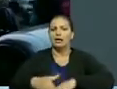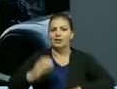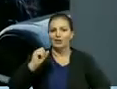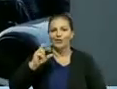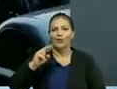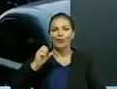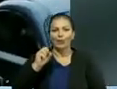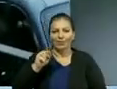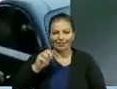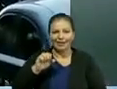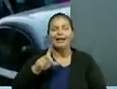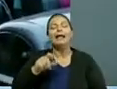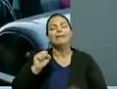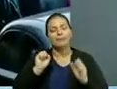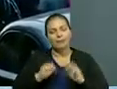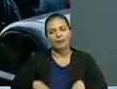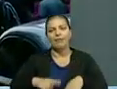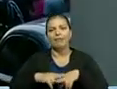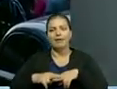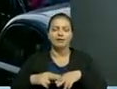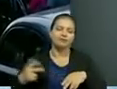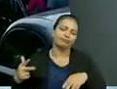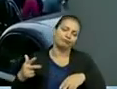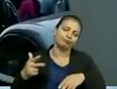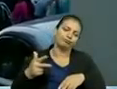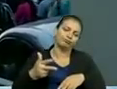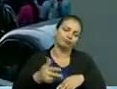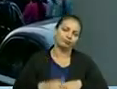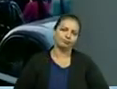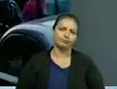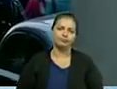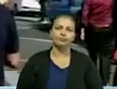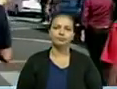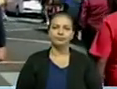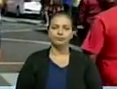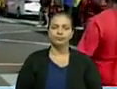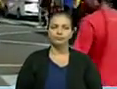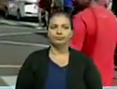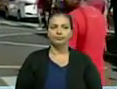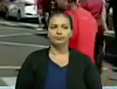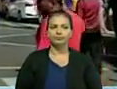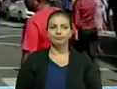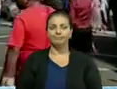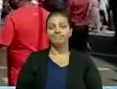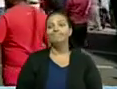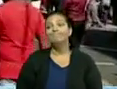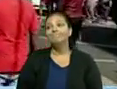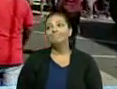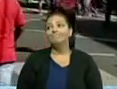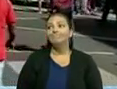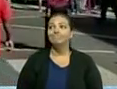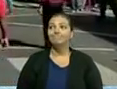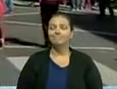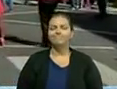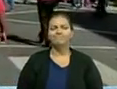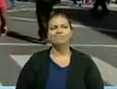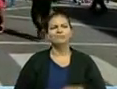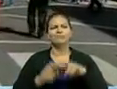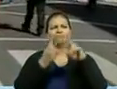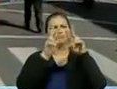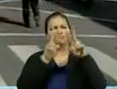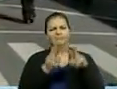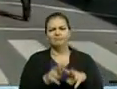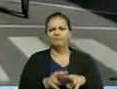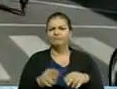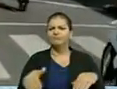porque todos los días pasan por este sector y lamentablemente tienen que observar las calles cerradas y el edificio